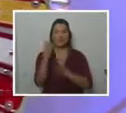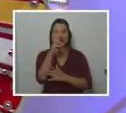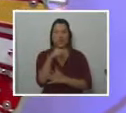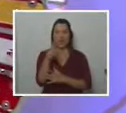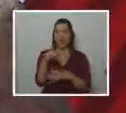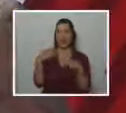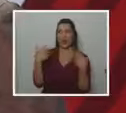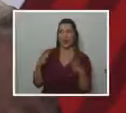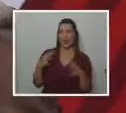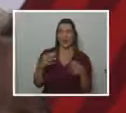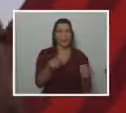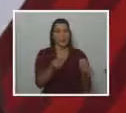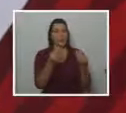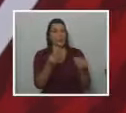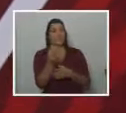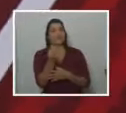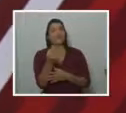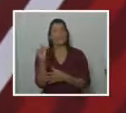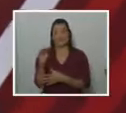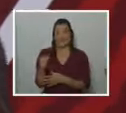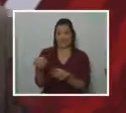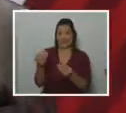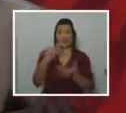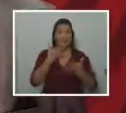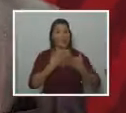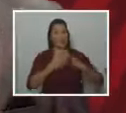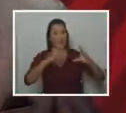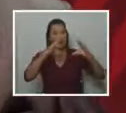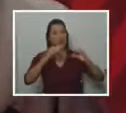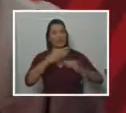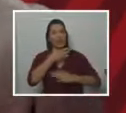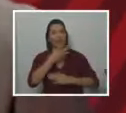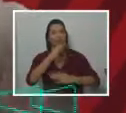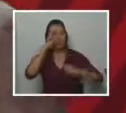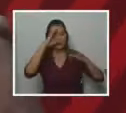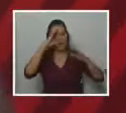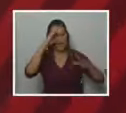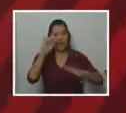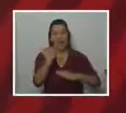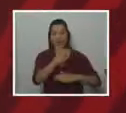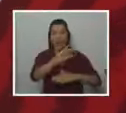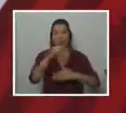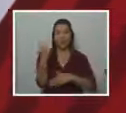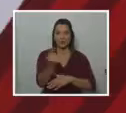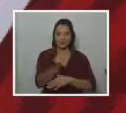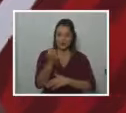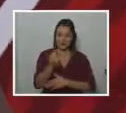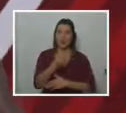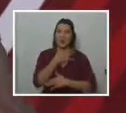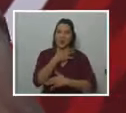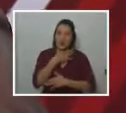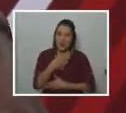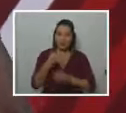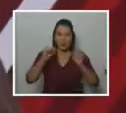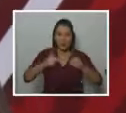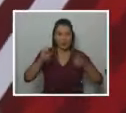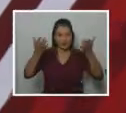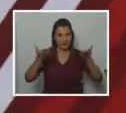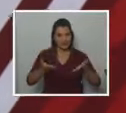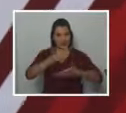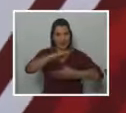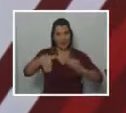qué montón de dinero, sí, Nelly! Muy buenas tardes, placer saludarte como siempre, un honor y un honor recibirlos a todos ustedes el